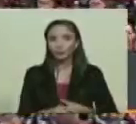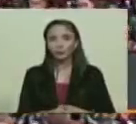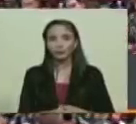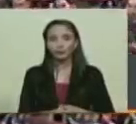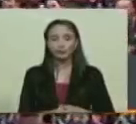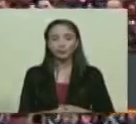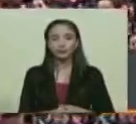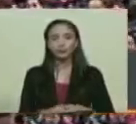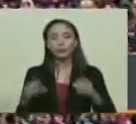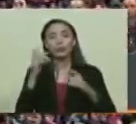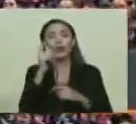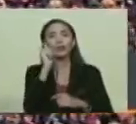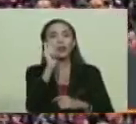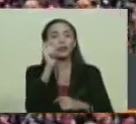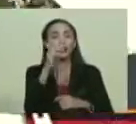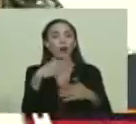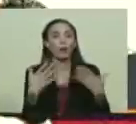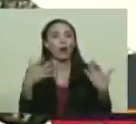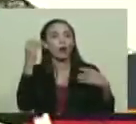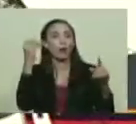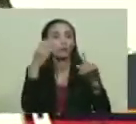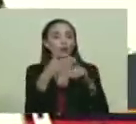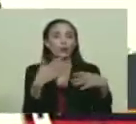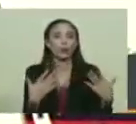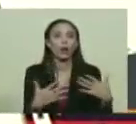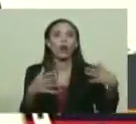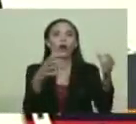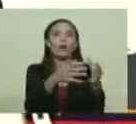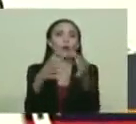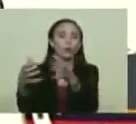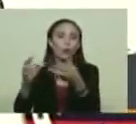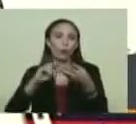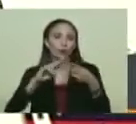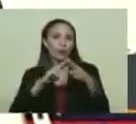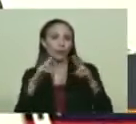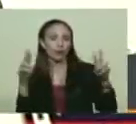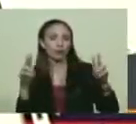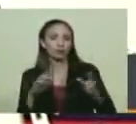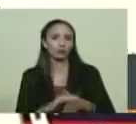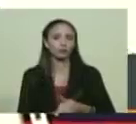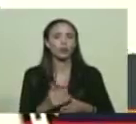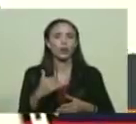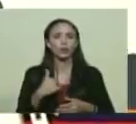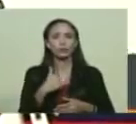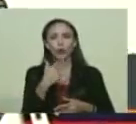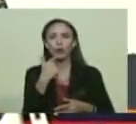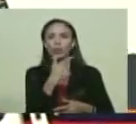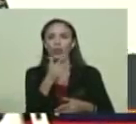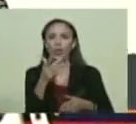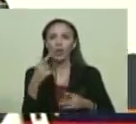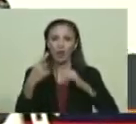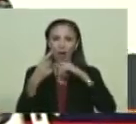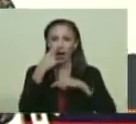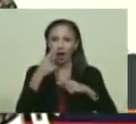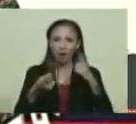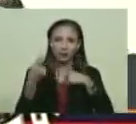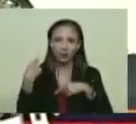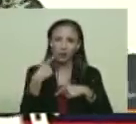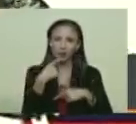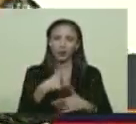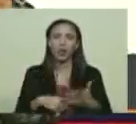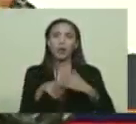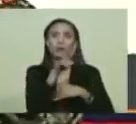La otra gran tarea, los cuadrantes de paz. Yo se lo dije ayer a los